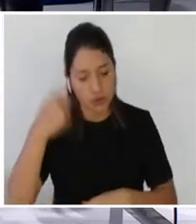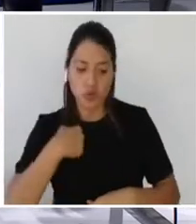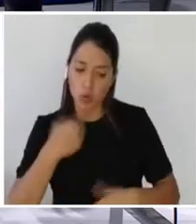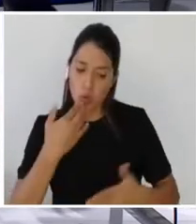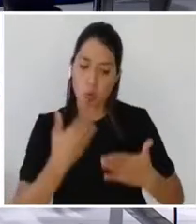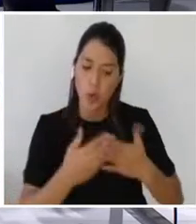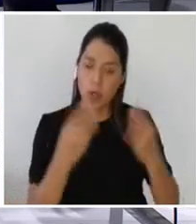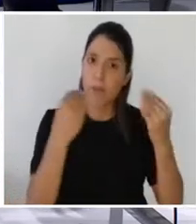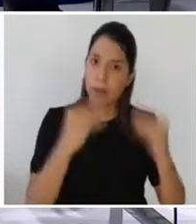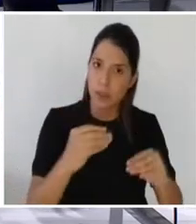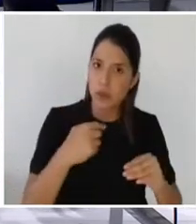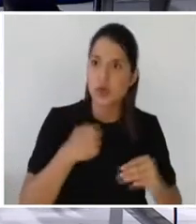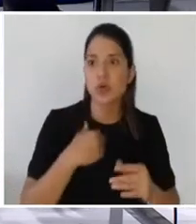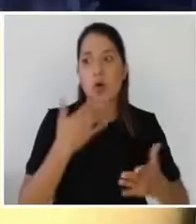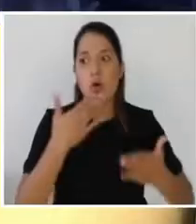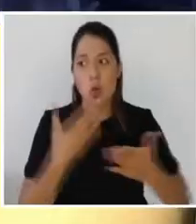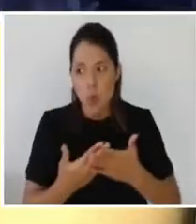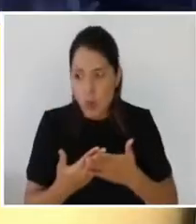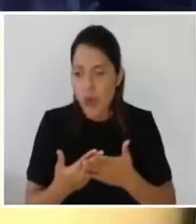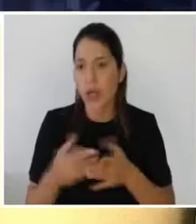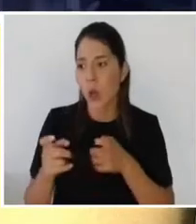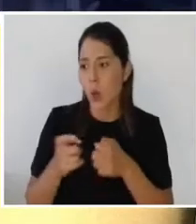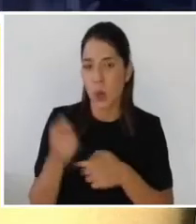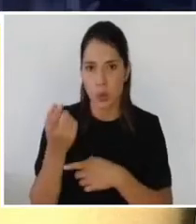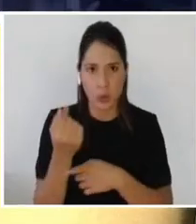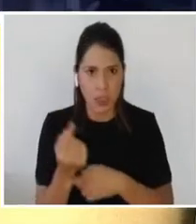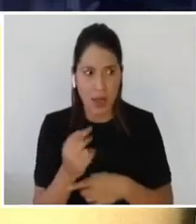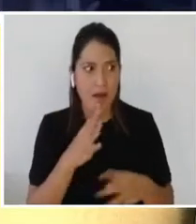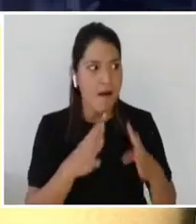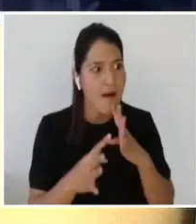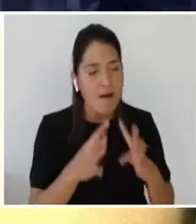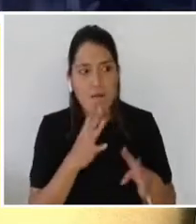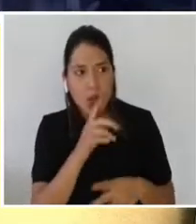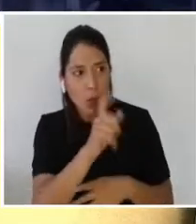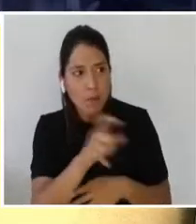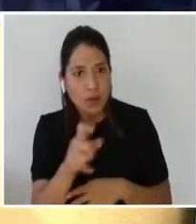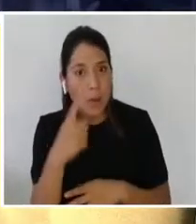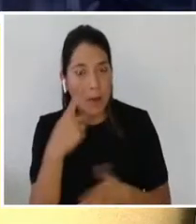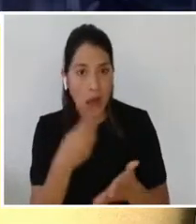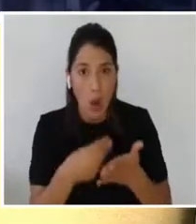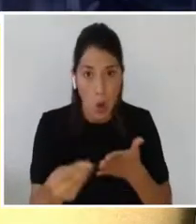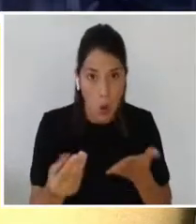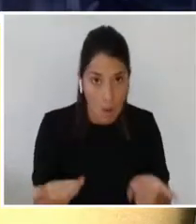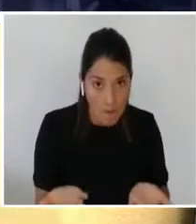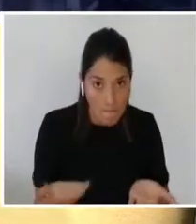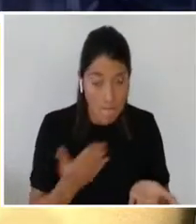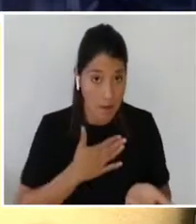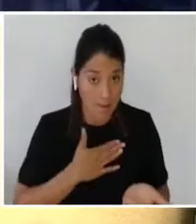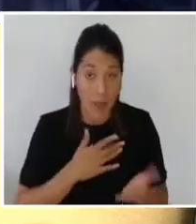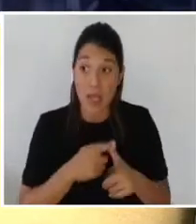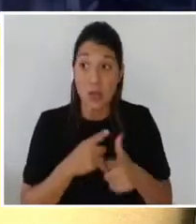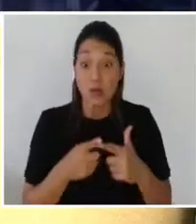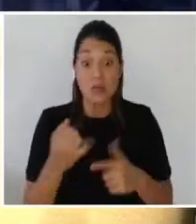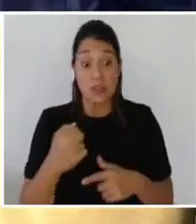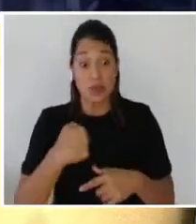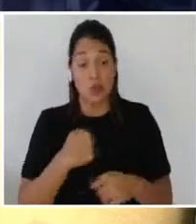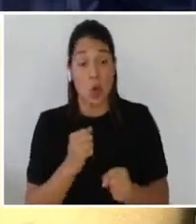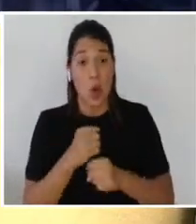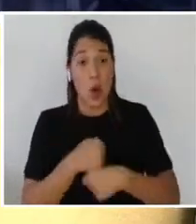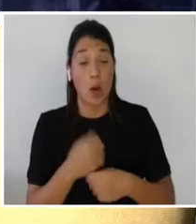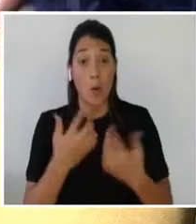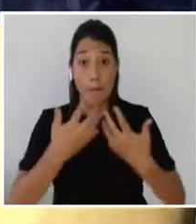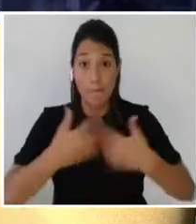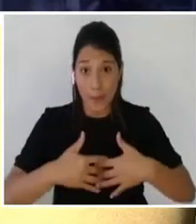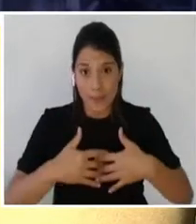buena sacando dinero, hablándole a las personas para que me compren. Entonces, si yo tengo una empresa más